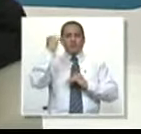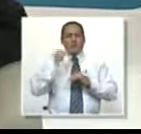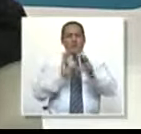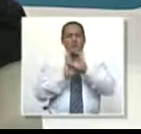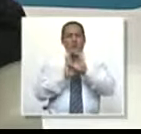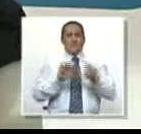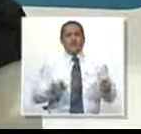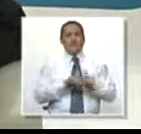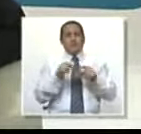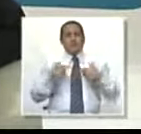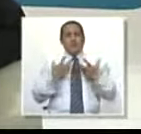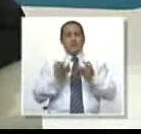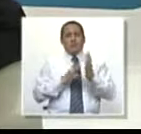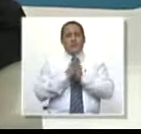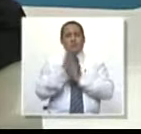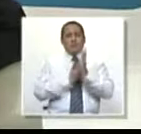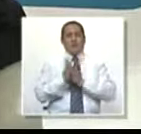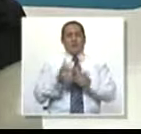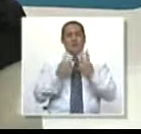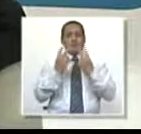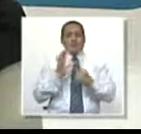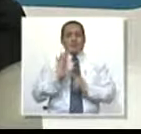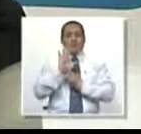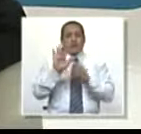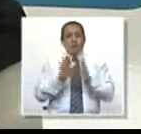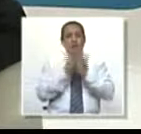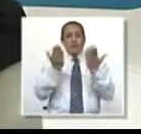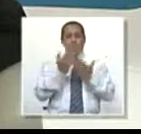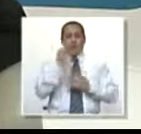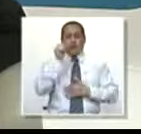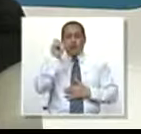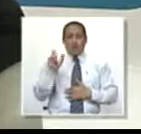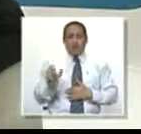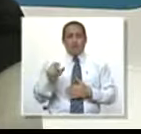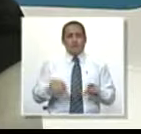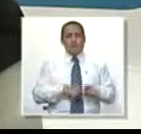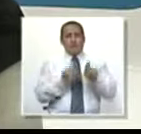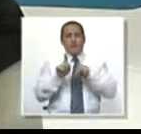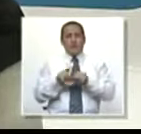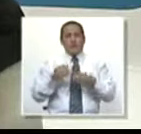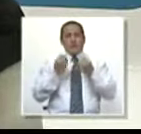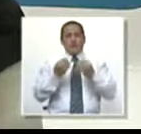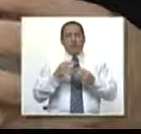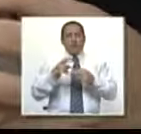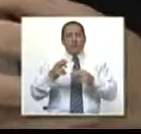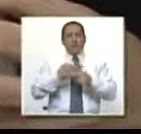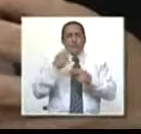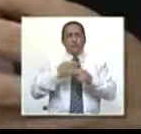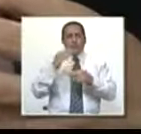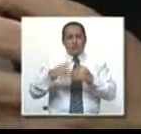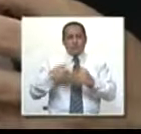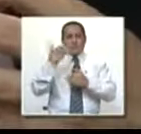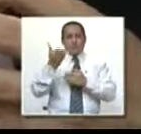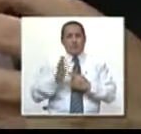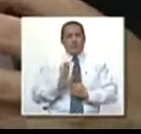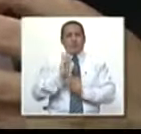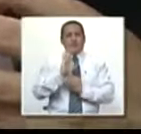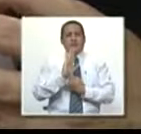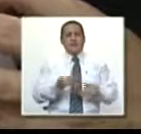constitucional y bueno queríamos aprovechar para presentar este libro del Dr Jorge Valencia corominas justamente de próxima